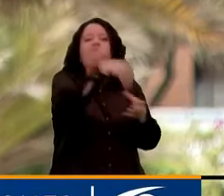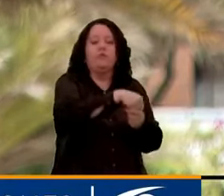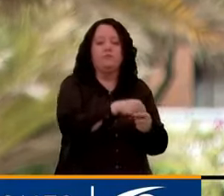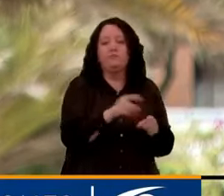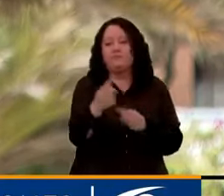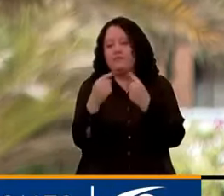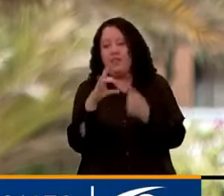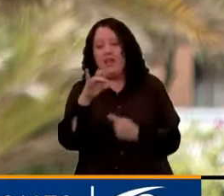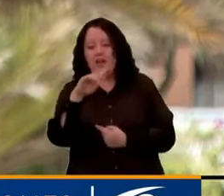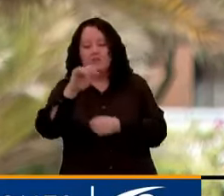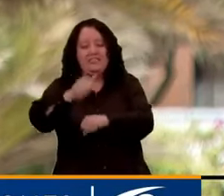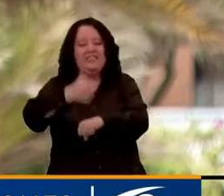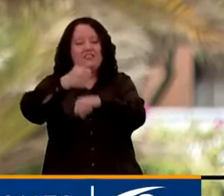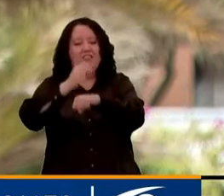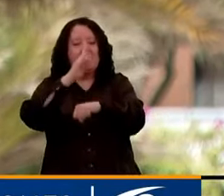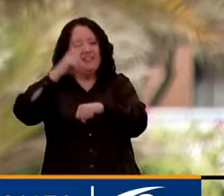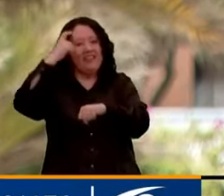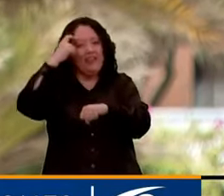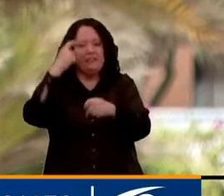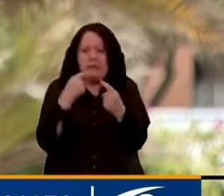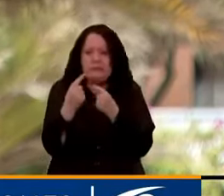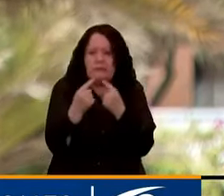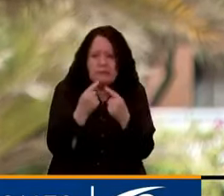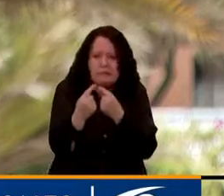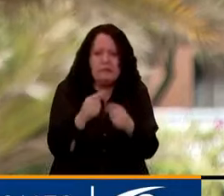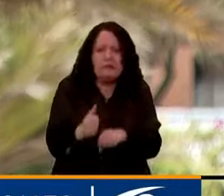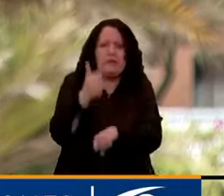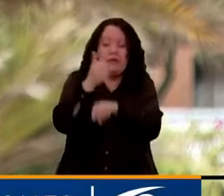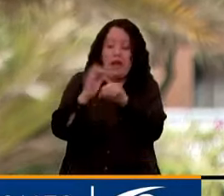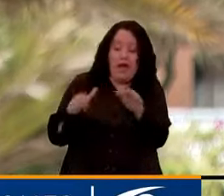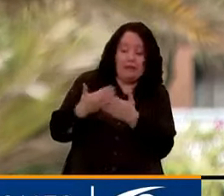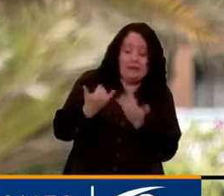Carlos Ramón González, el director nacional de inteligencia, y a esta hora no hemos obtenido ninguna respuesta.